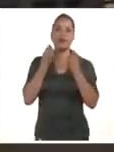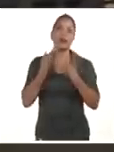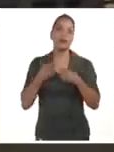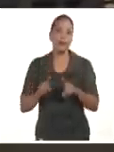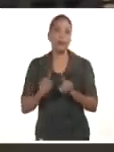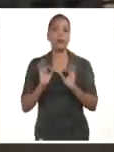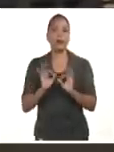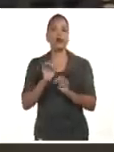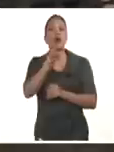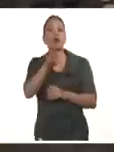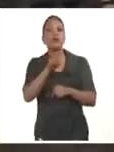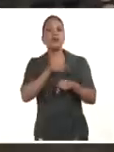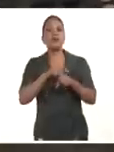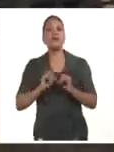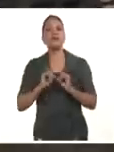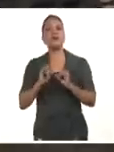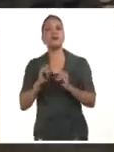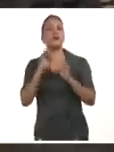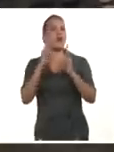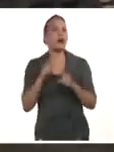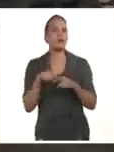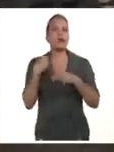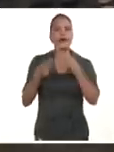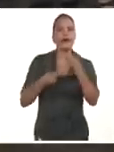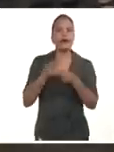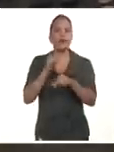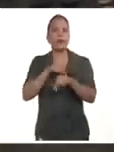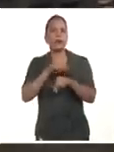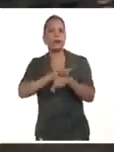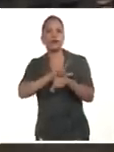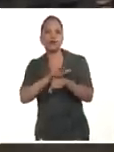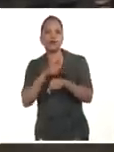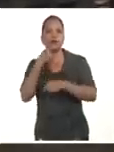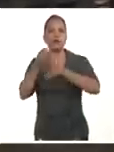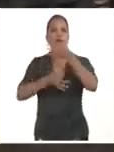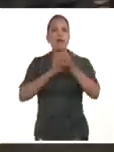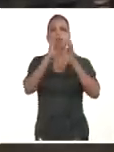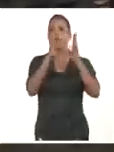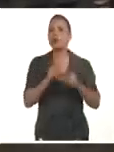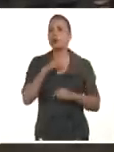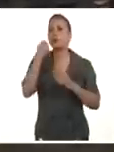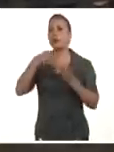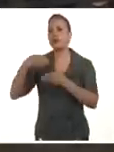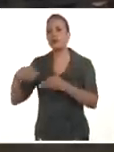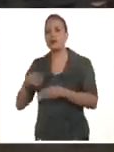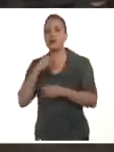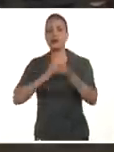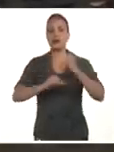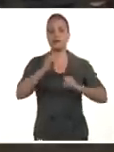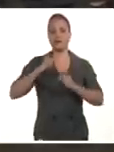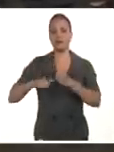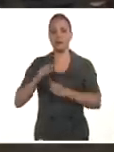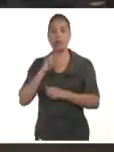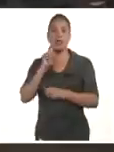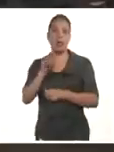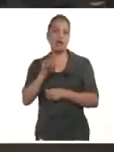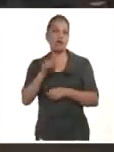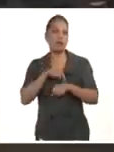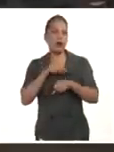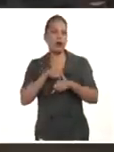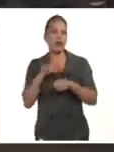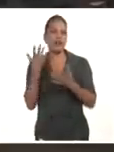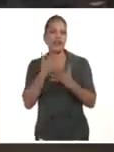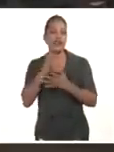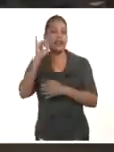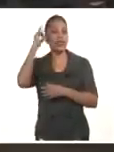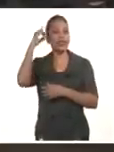tener la última hora de cuánto se ha hecho y en este minuto, si hablamos del número de fallecidos, también de lesionados, la última hora la tiene el intendente de